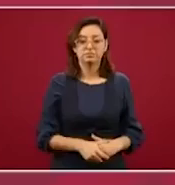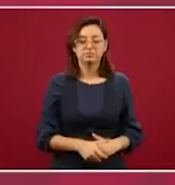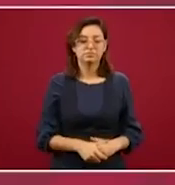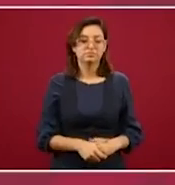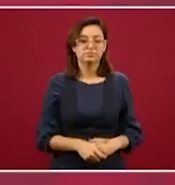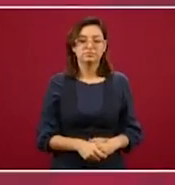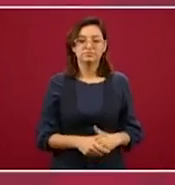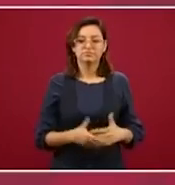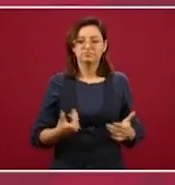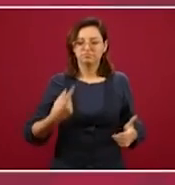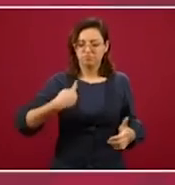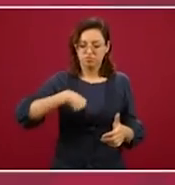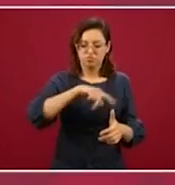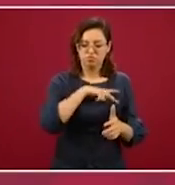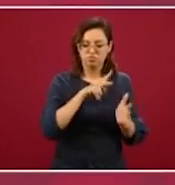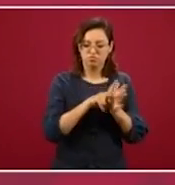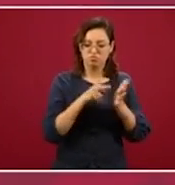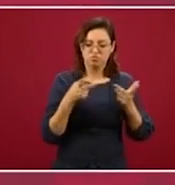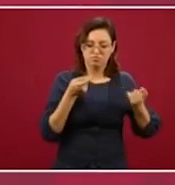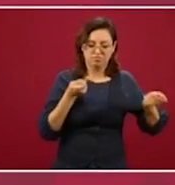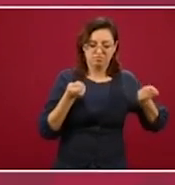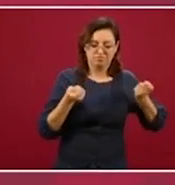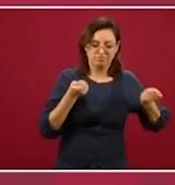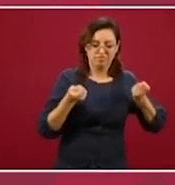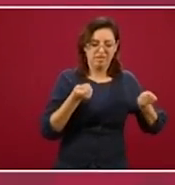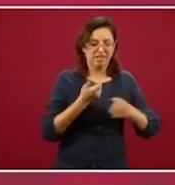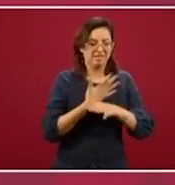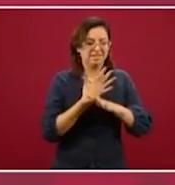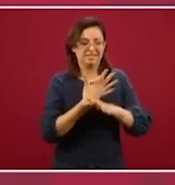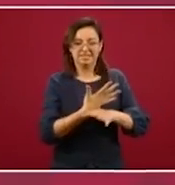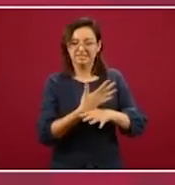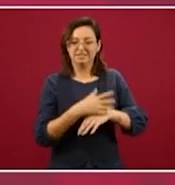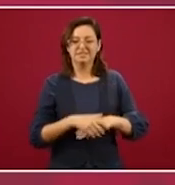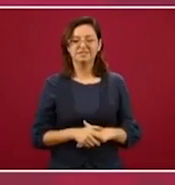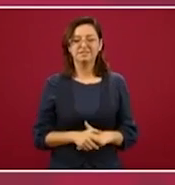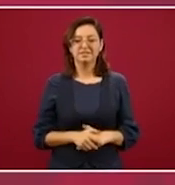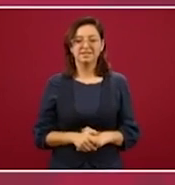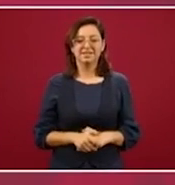Nosotros dominamos los periódicos, nosotros, así dice,